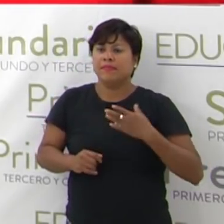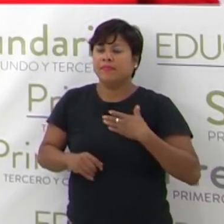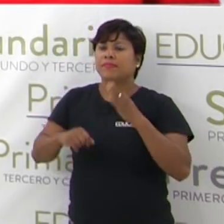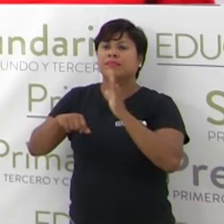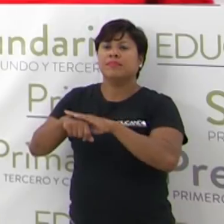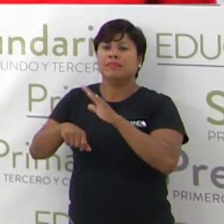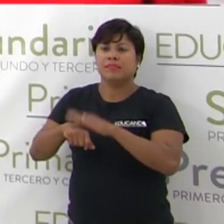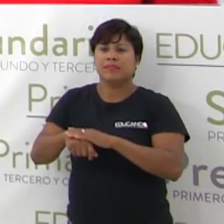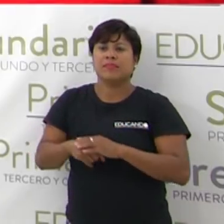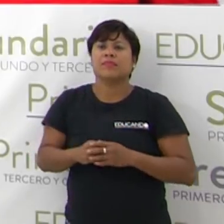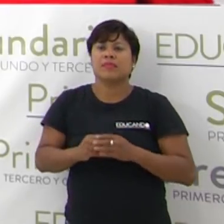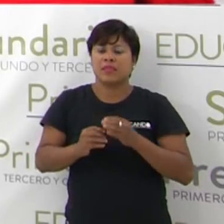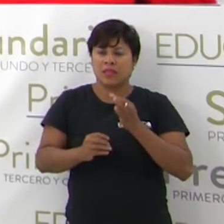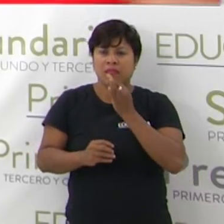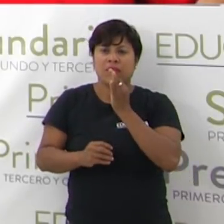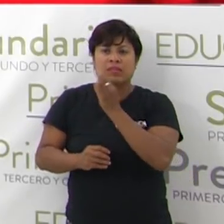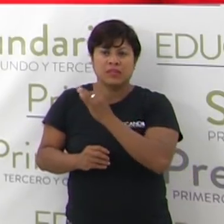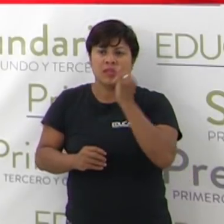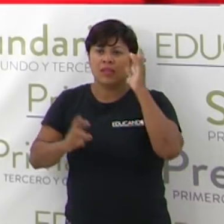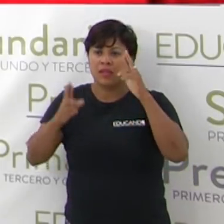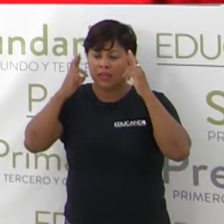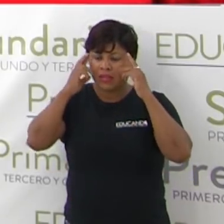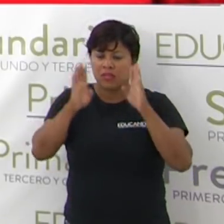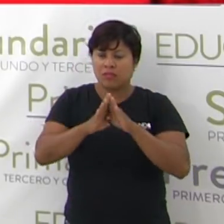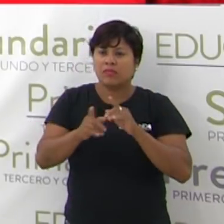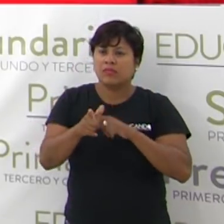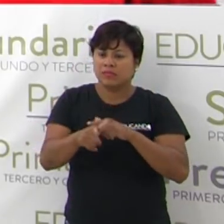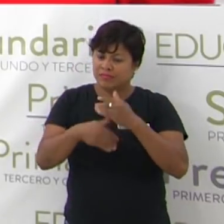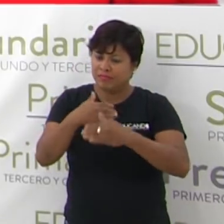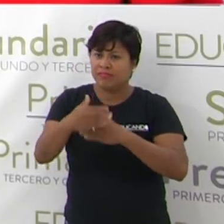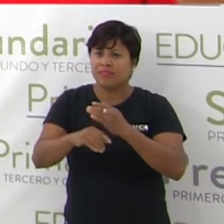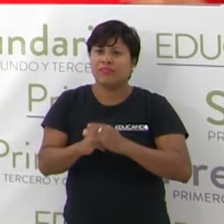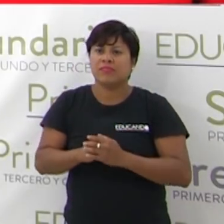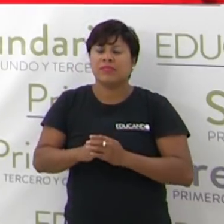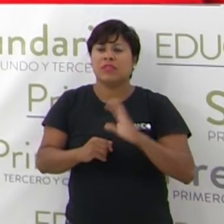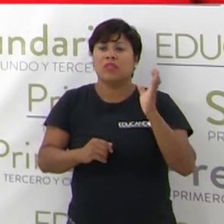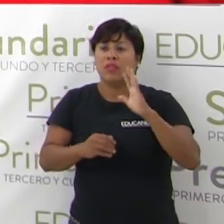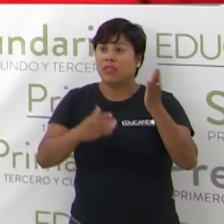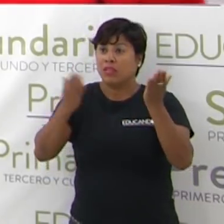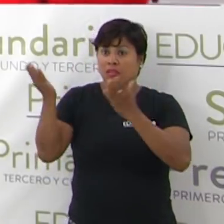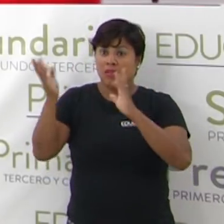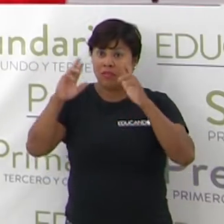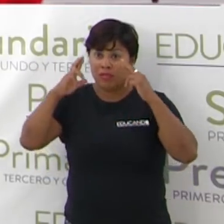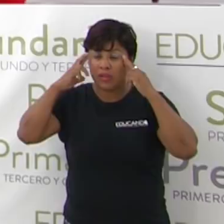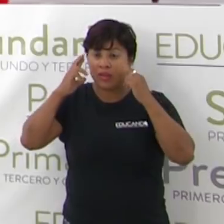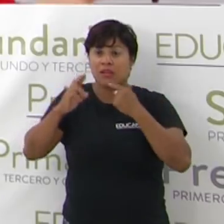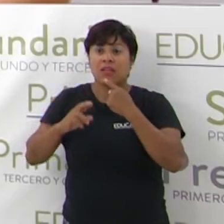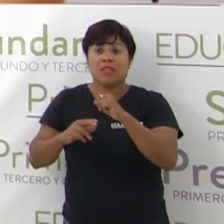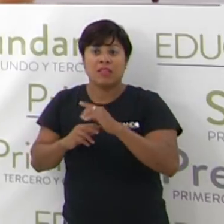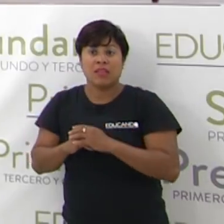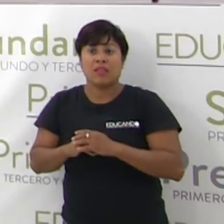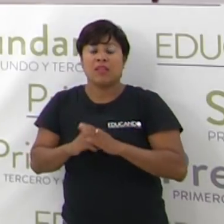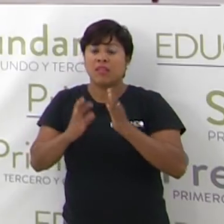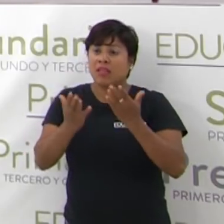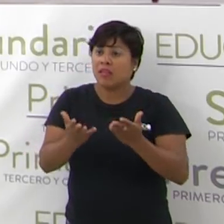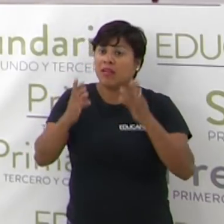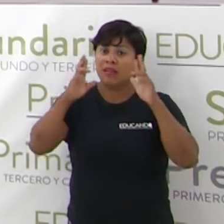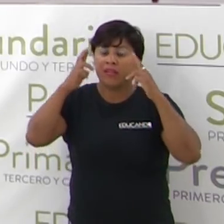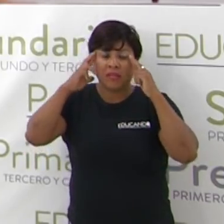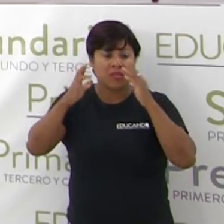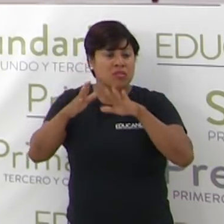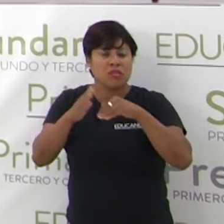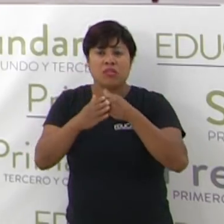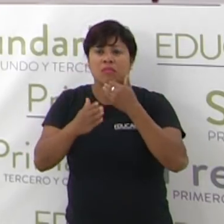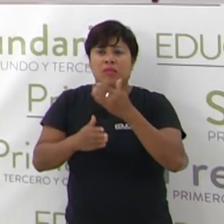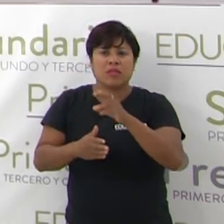ir con mi rey y le diré los avances que tiene. Y cuando llegó con el rey, le dijo, mi rey, todo va muy